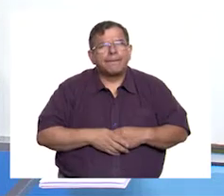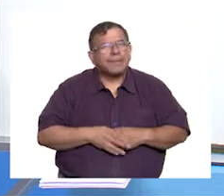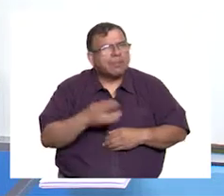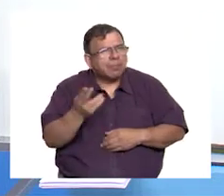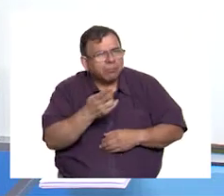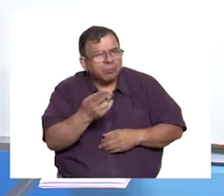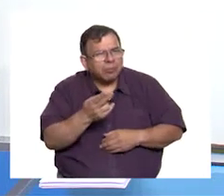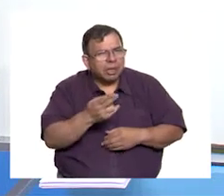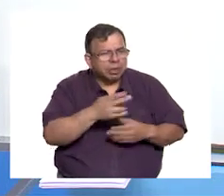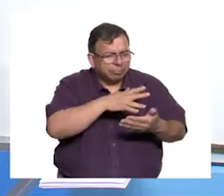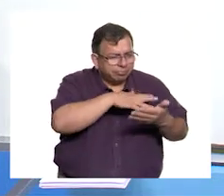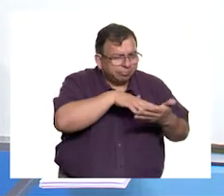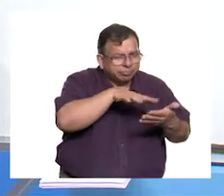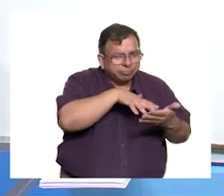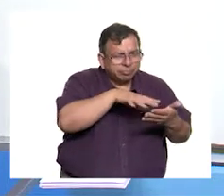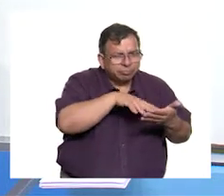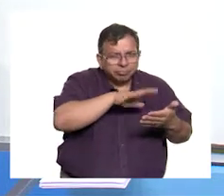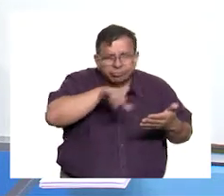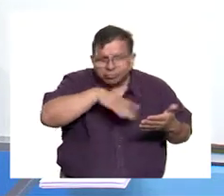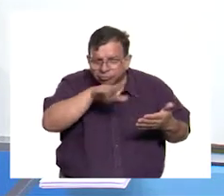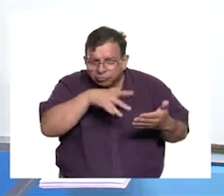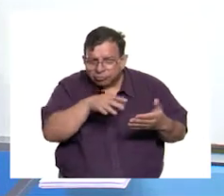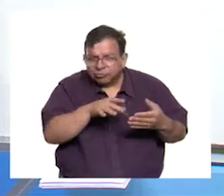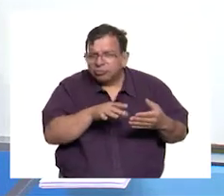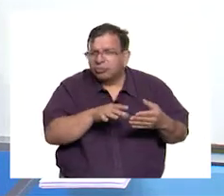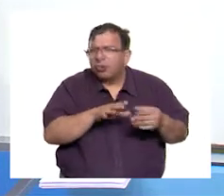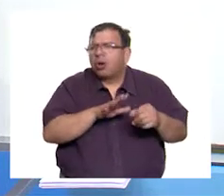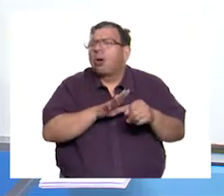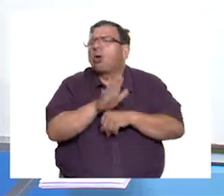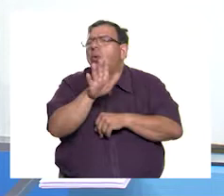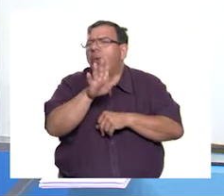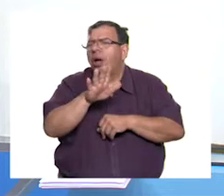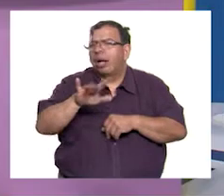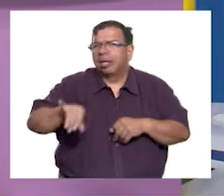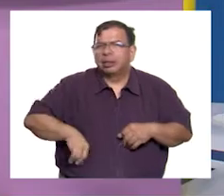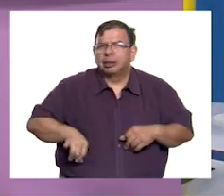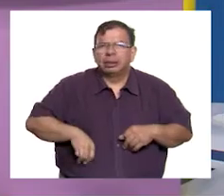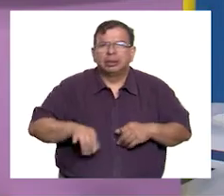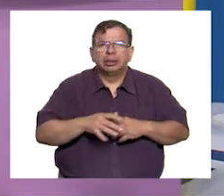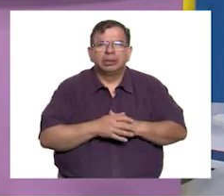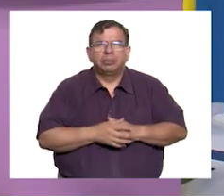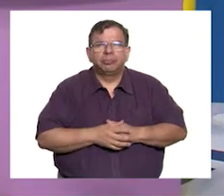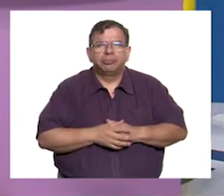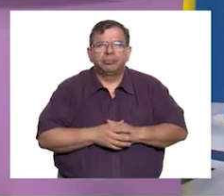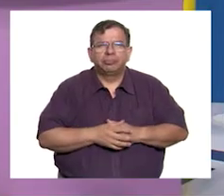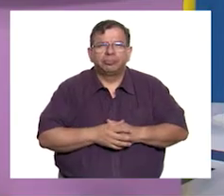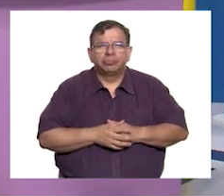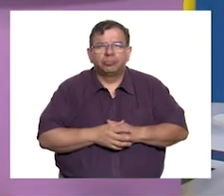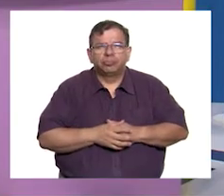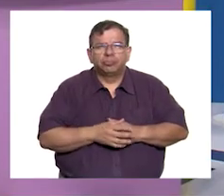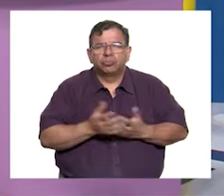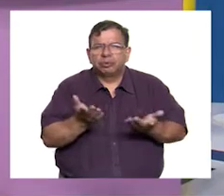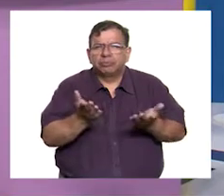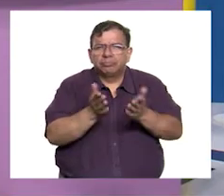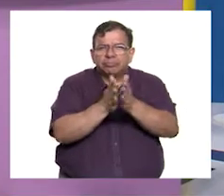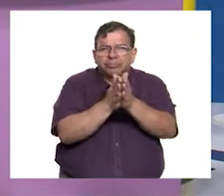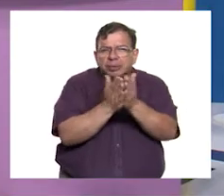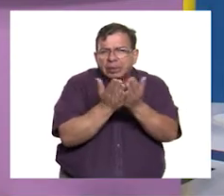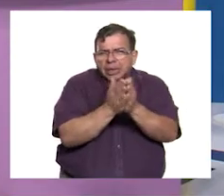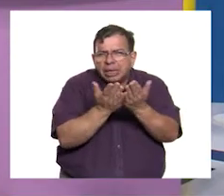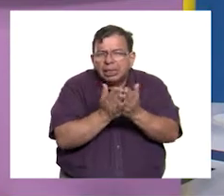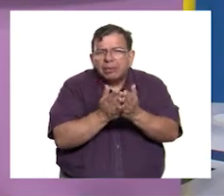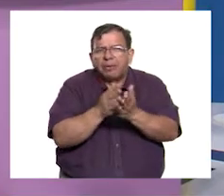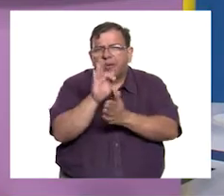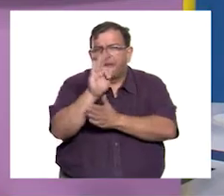búsqueda de textos. ¿Qué narraciones les han interesado? Pues buscamos en un libro de